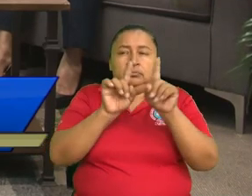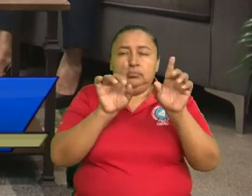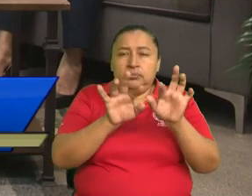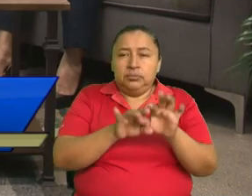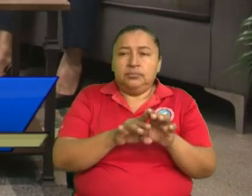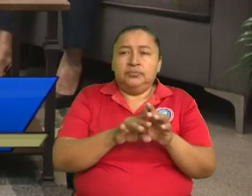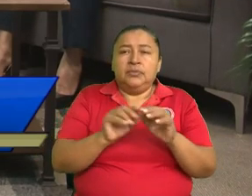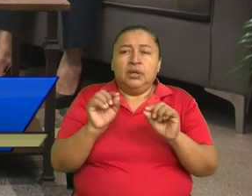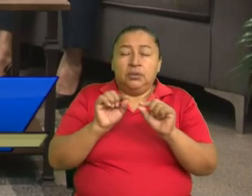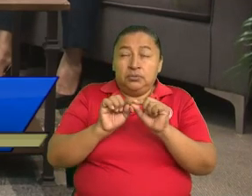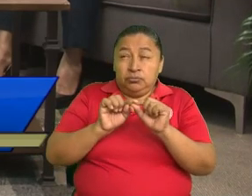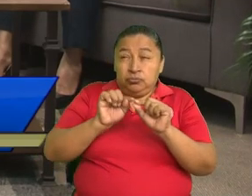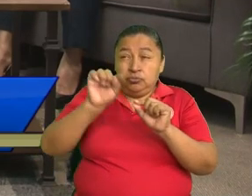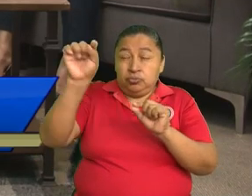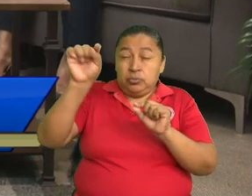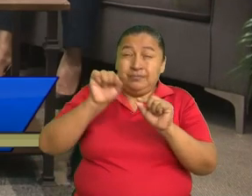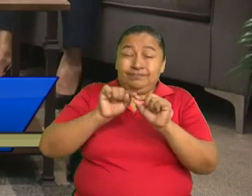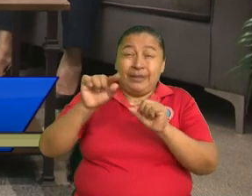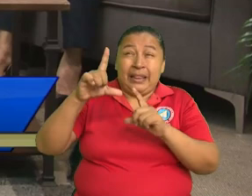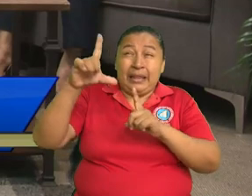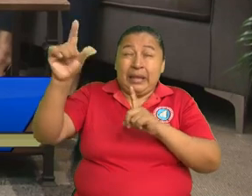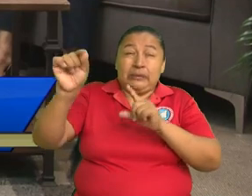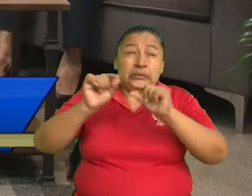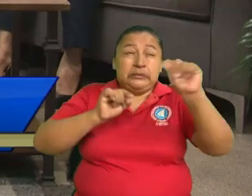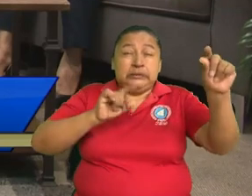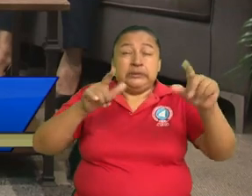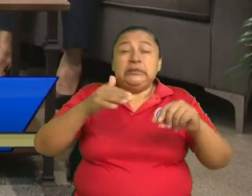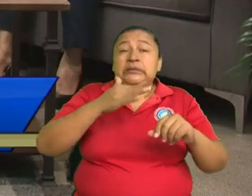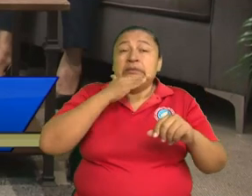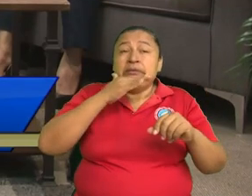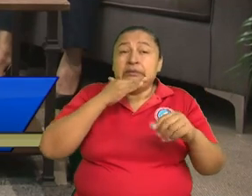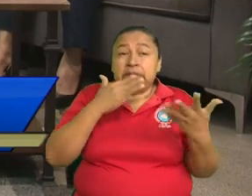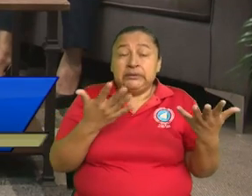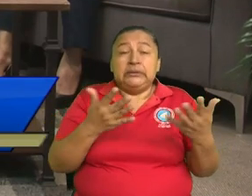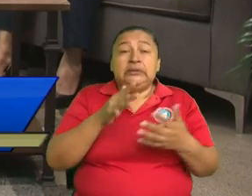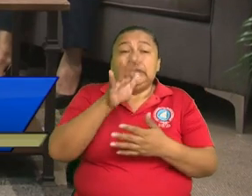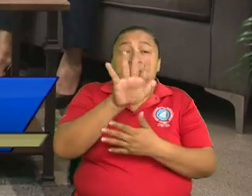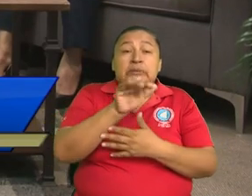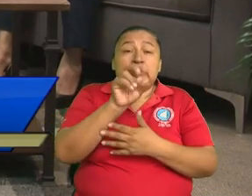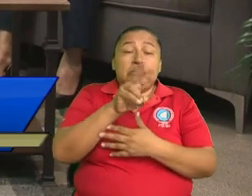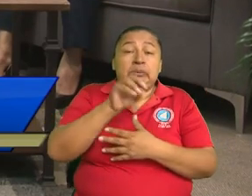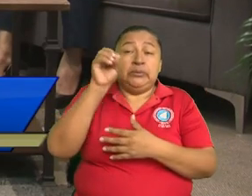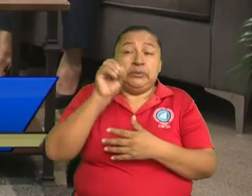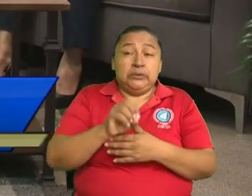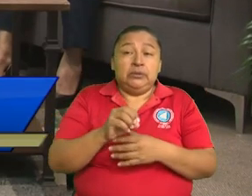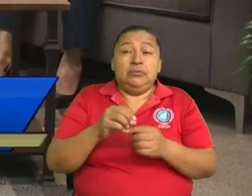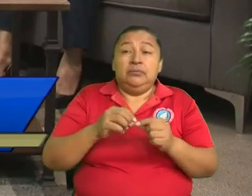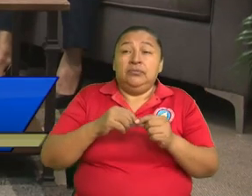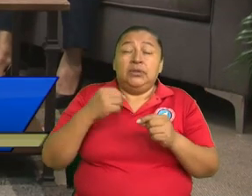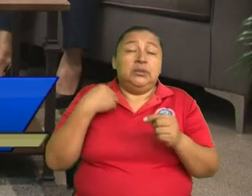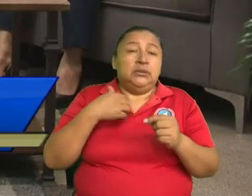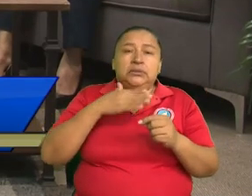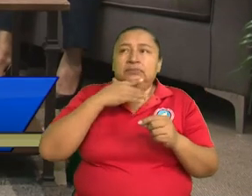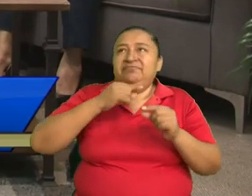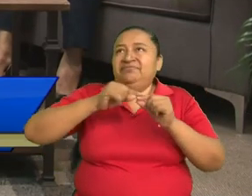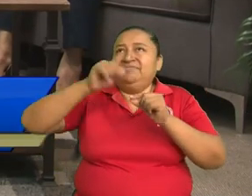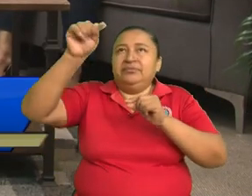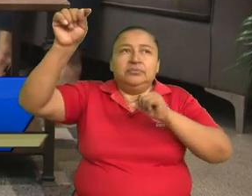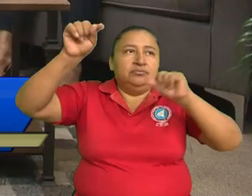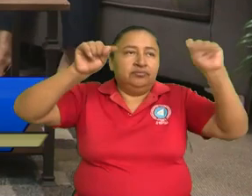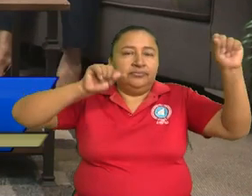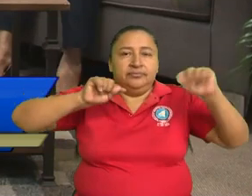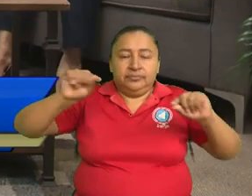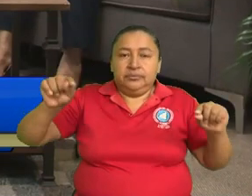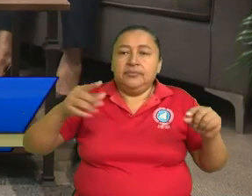la dispersión de la zona es impresionante. Bueno, 52% del territorio nacional. Sí, pero es una zona dispersa. Y